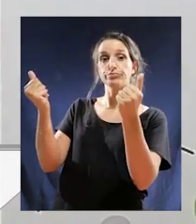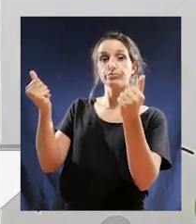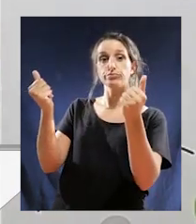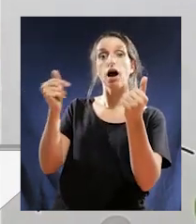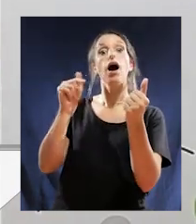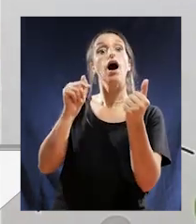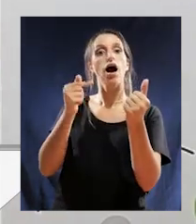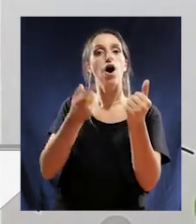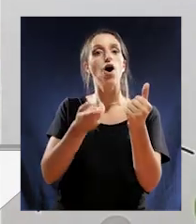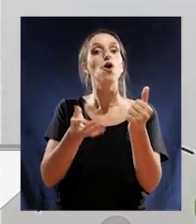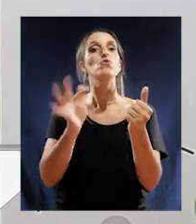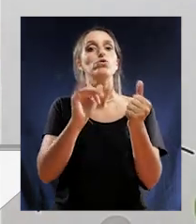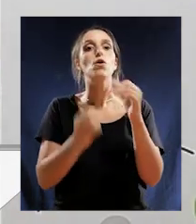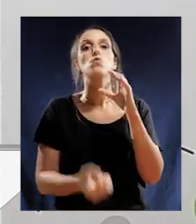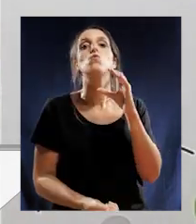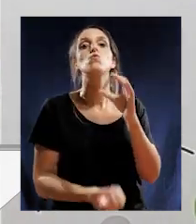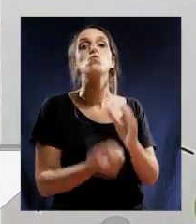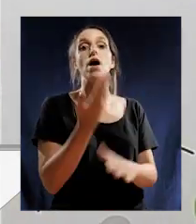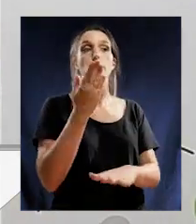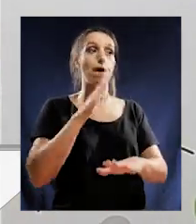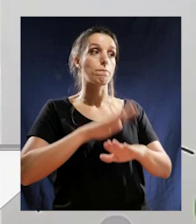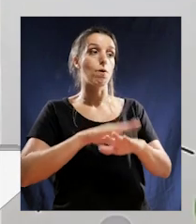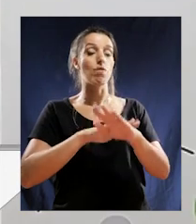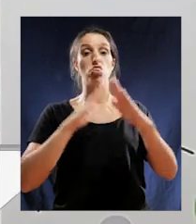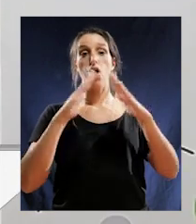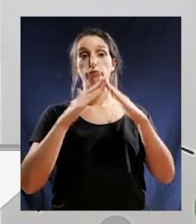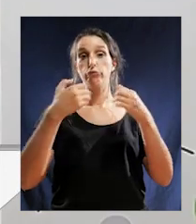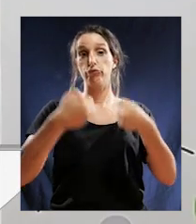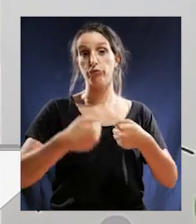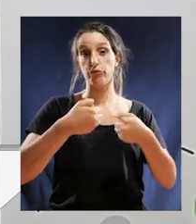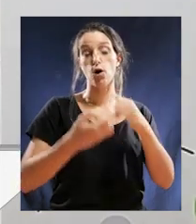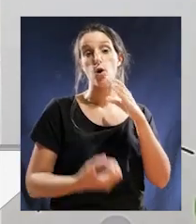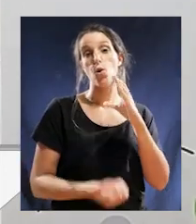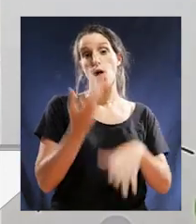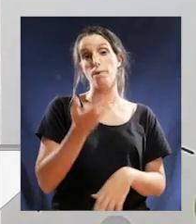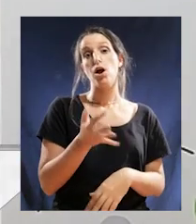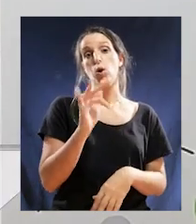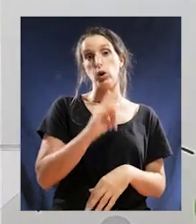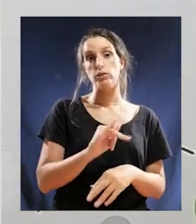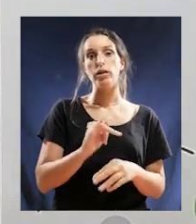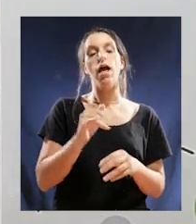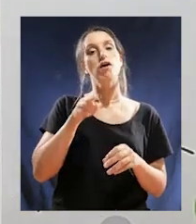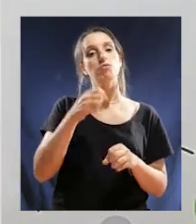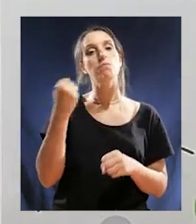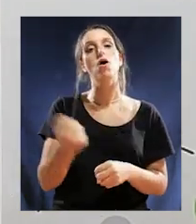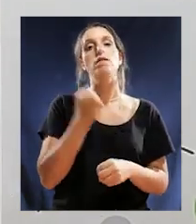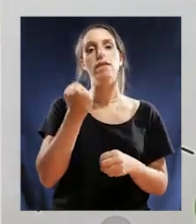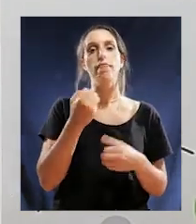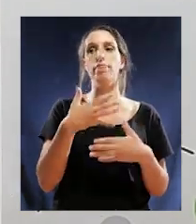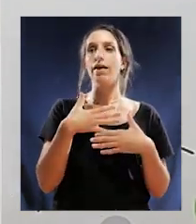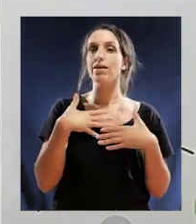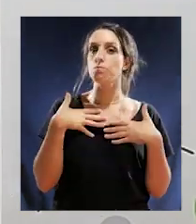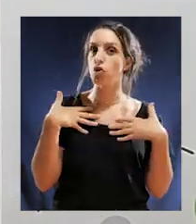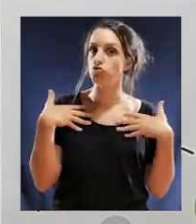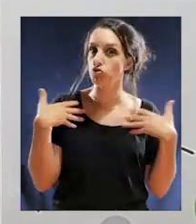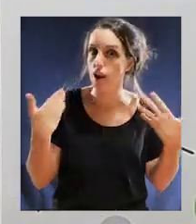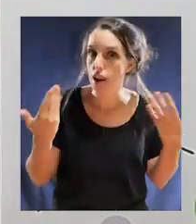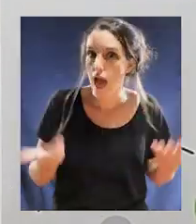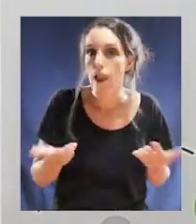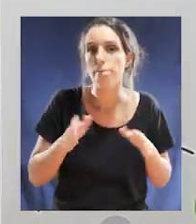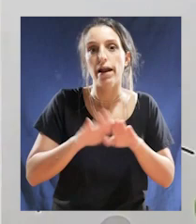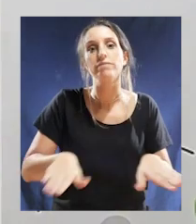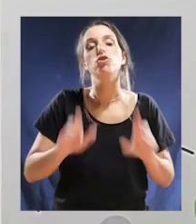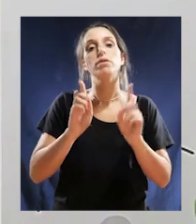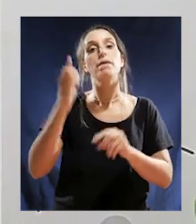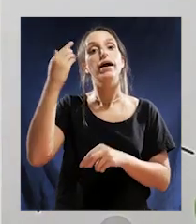y instalar las rutinas propias de este tiempo parece que un apoyo emocional importante para todos nosotros para los